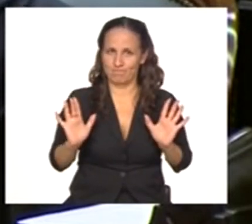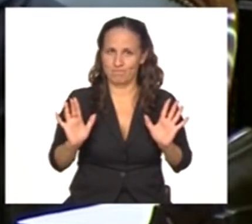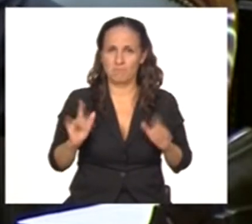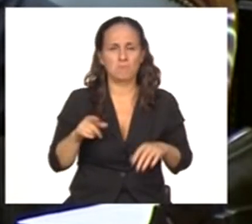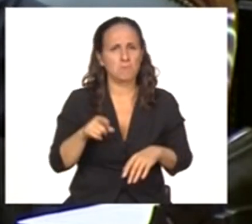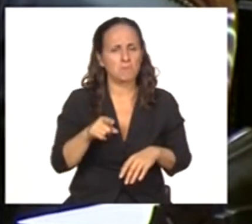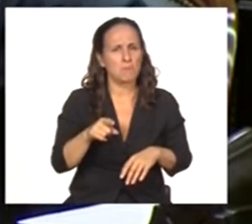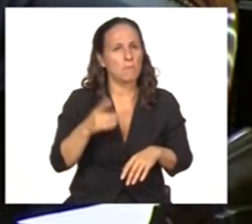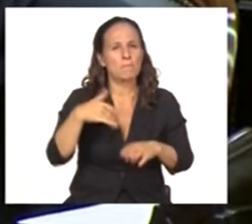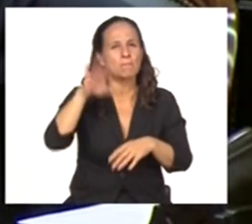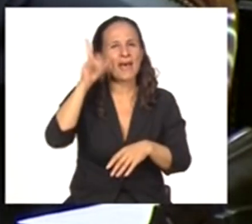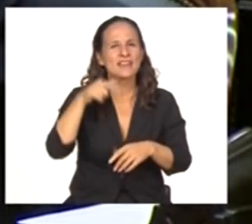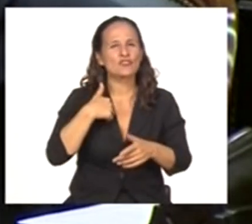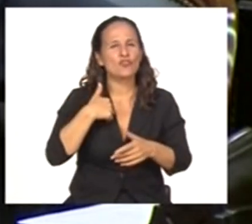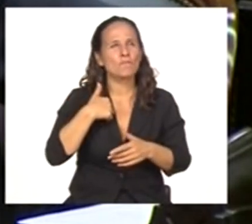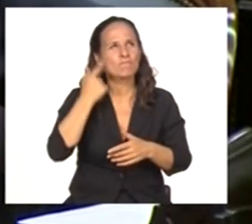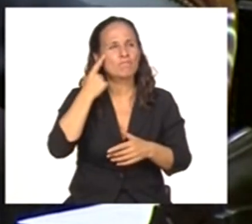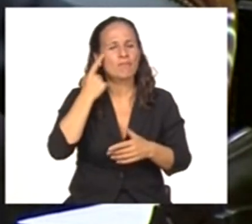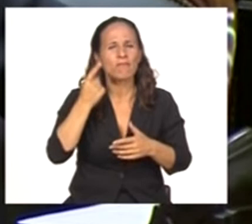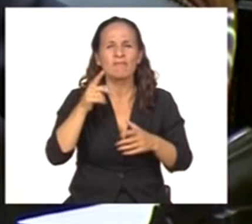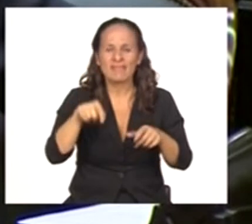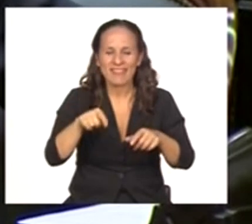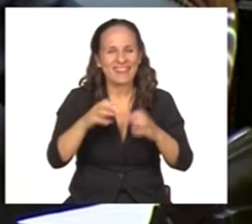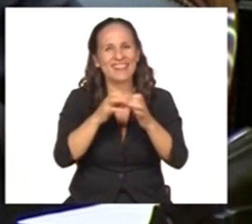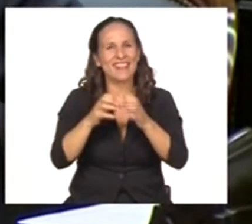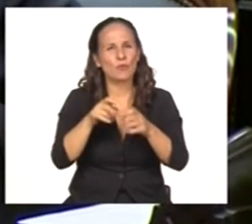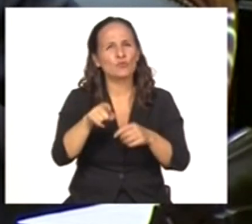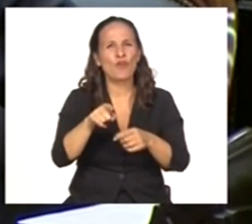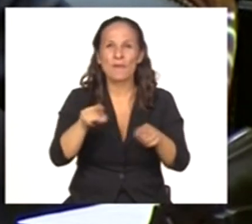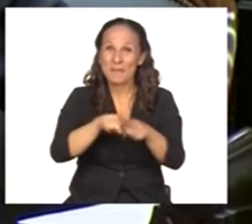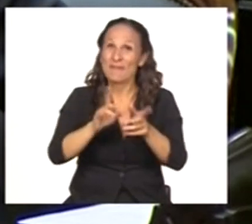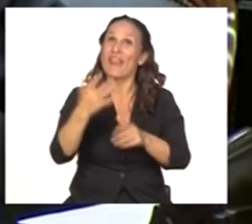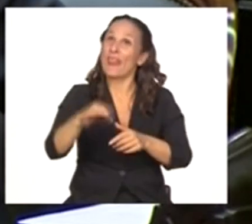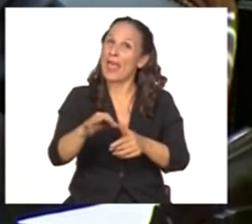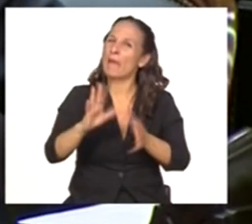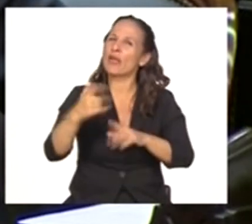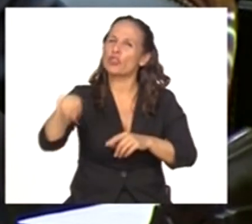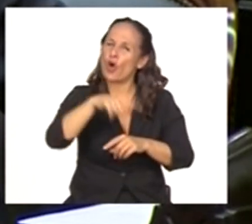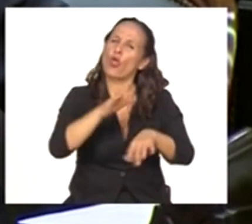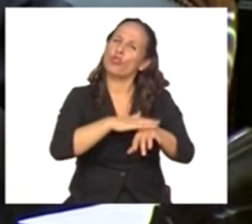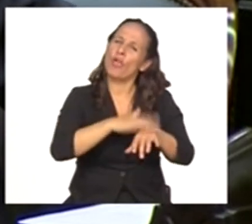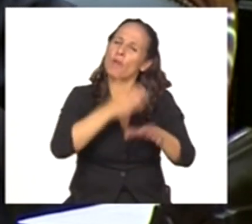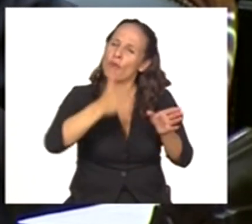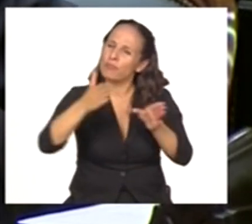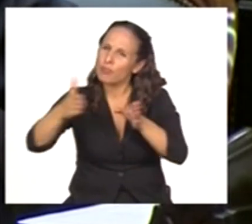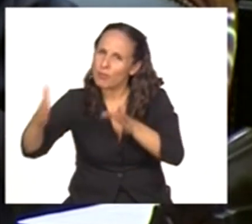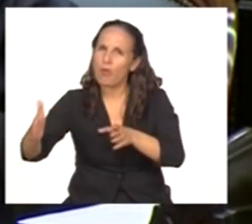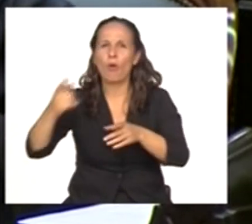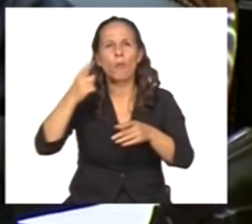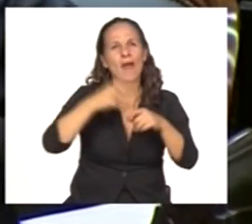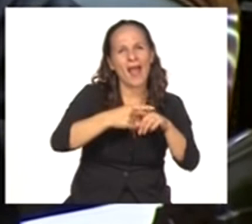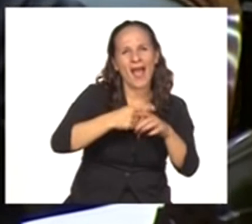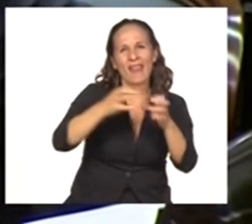Y fundamentalmente en un contexto en donde esto no se está discutiendo como realmente se tiene que discutir, con la madurez, con los tiempos y fundamentalmente con